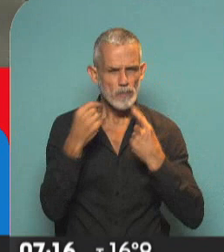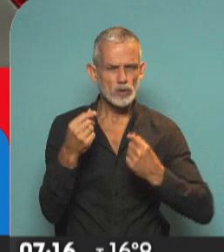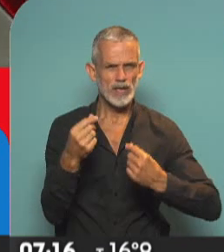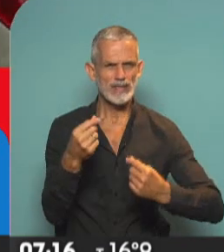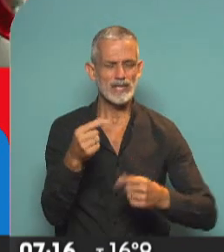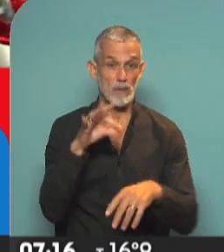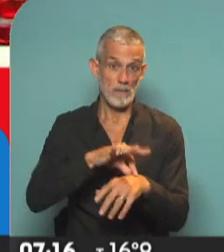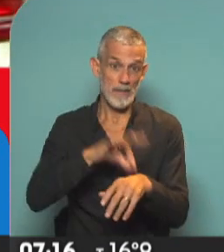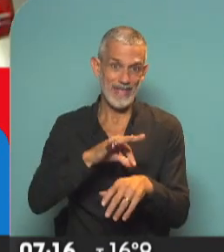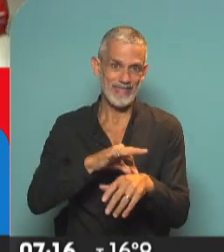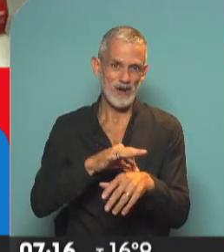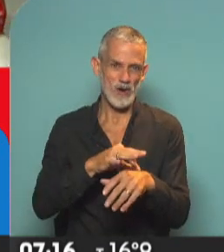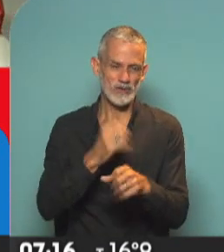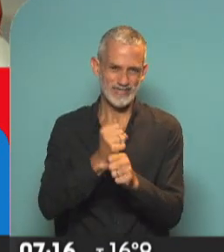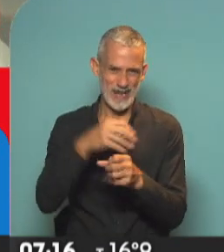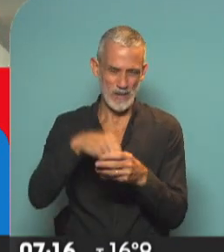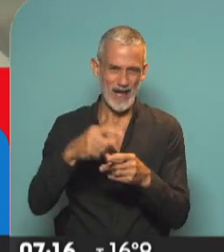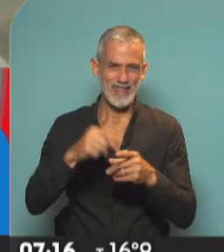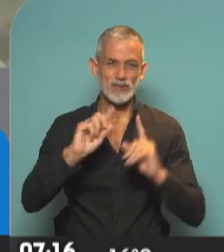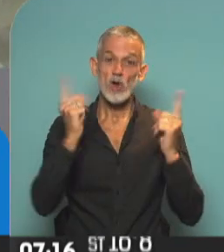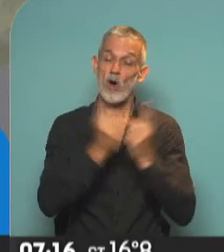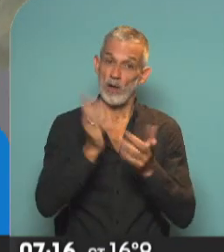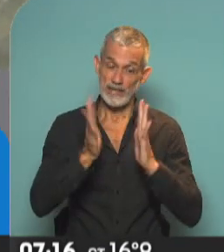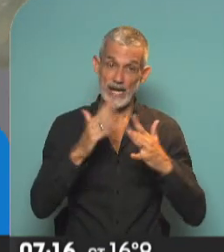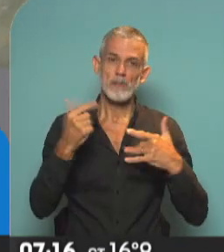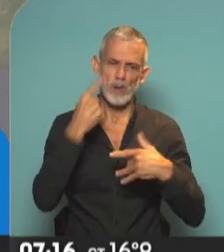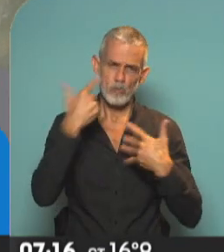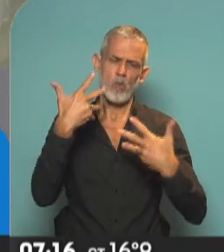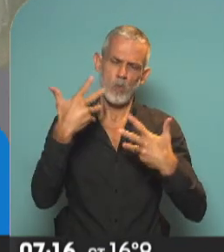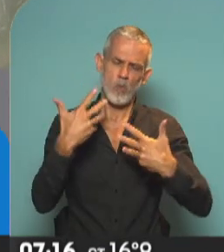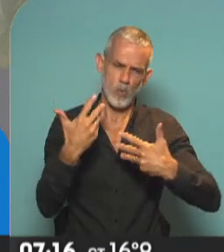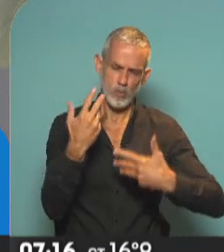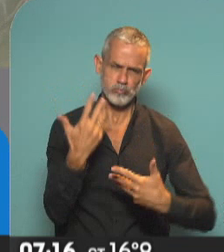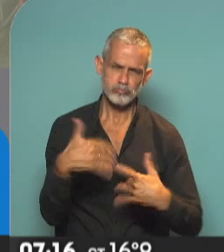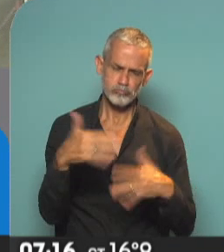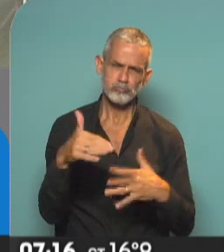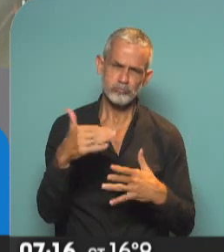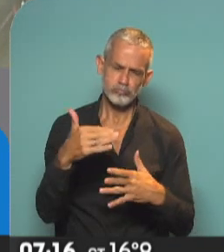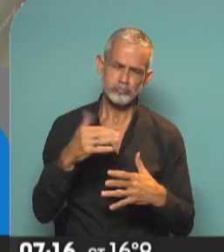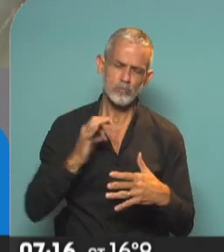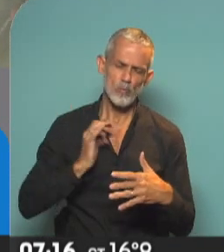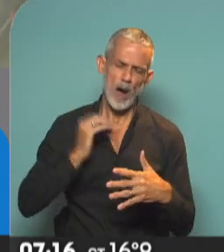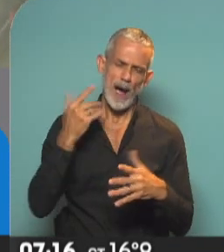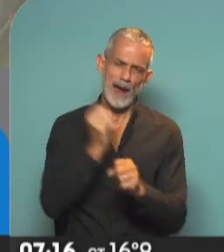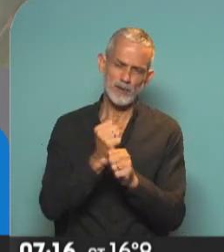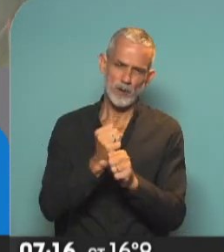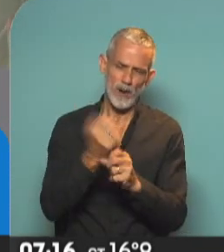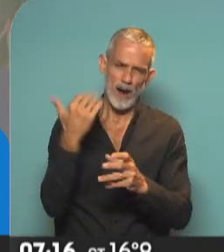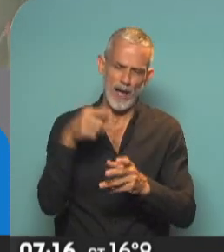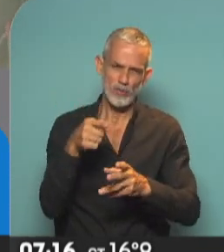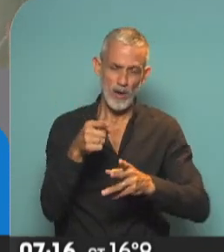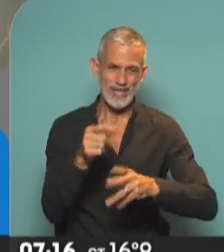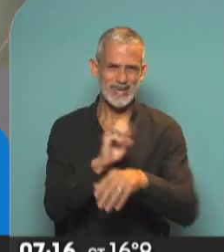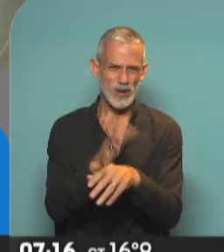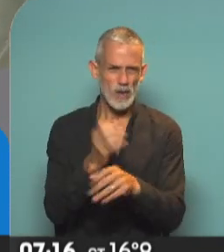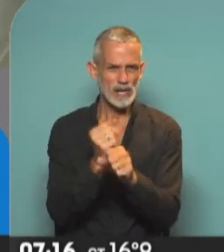los médicos terapistas de aquí adentro, algunos muy conocidos, de mucho renombre y de mucha trascendencia en los últimos meses de la pandemia,